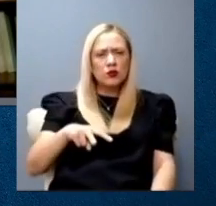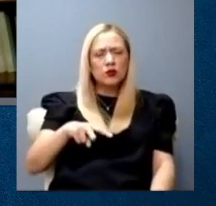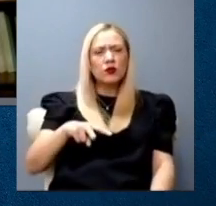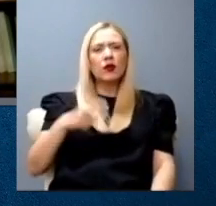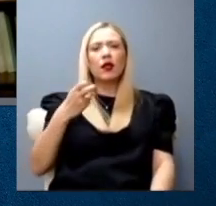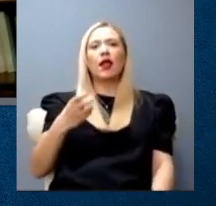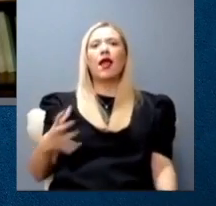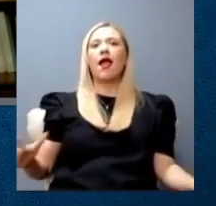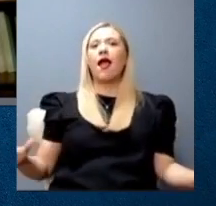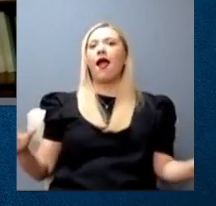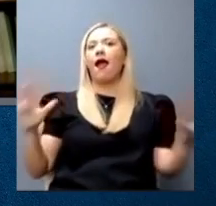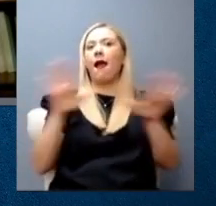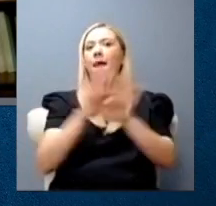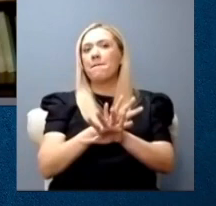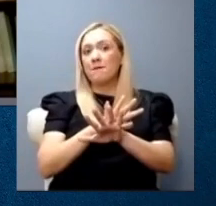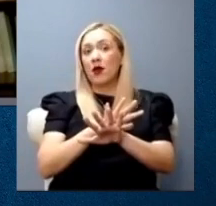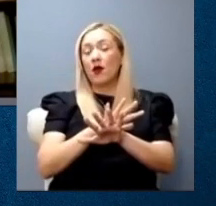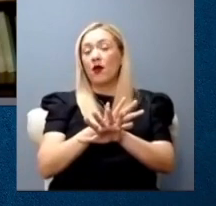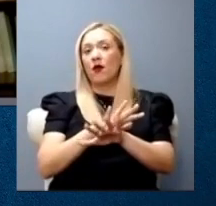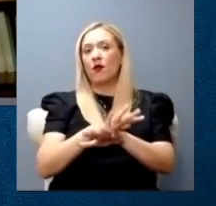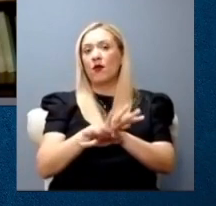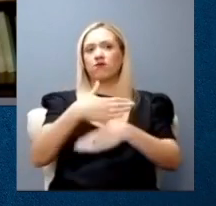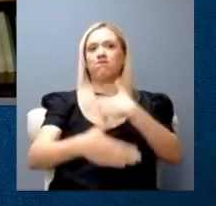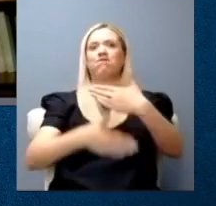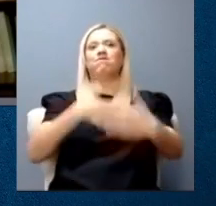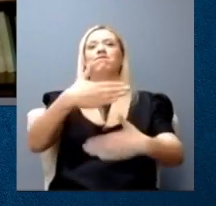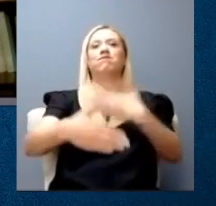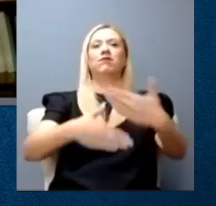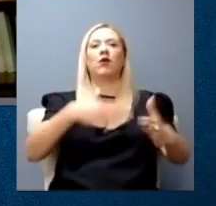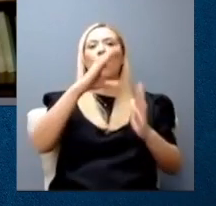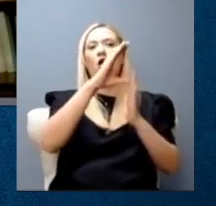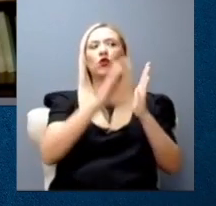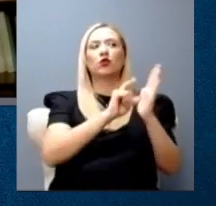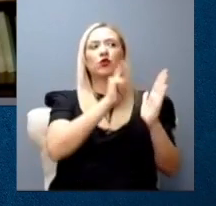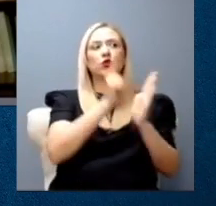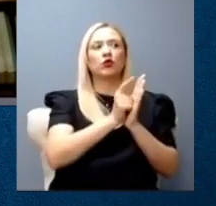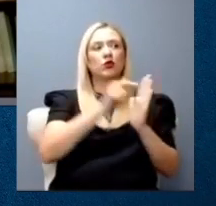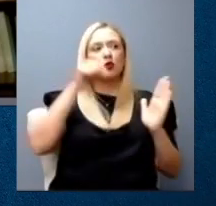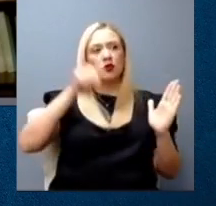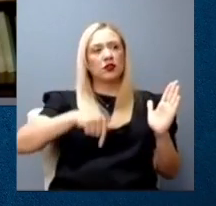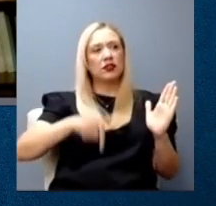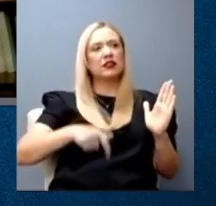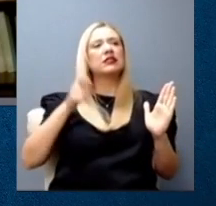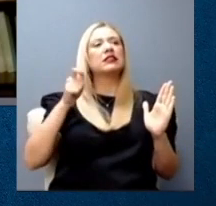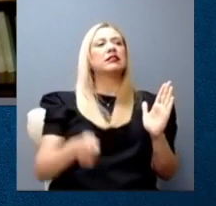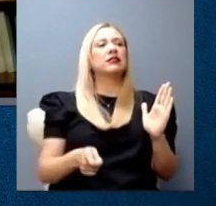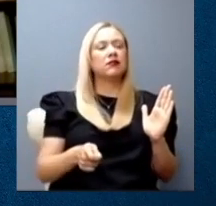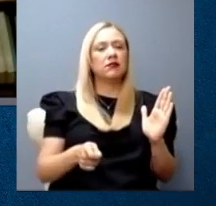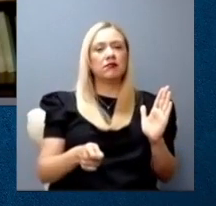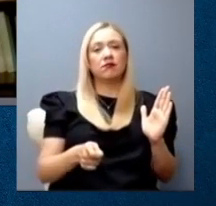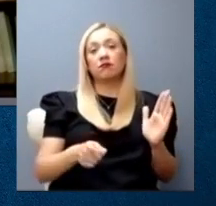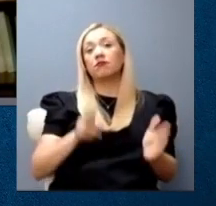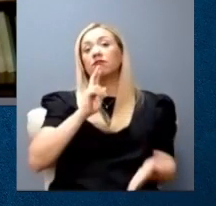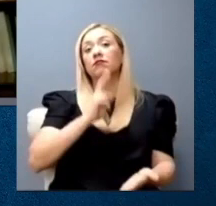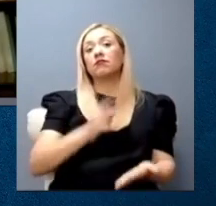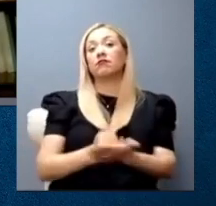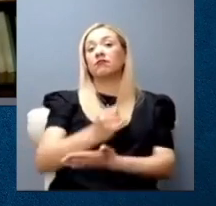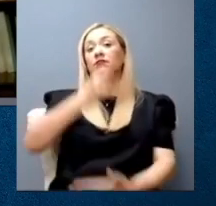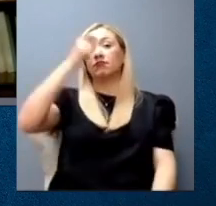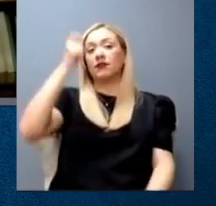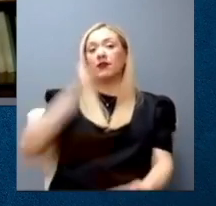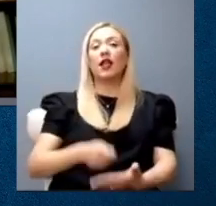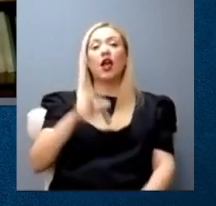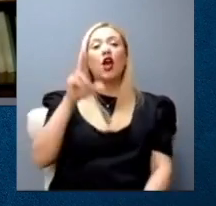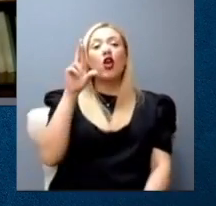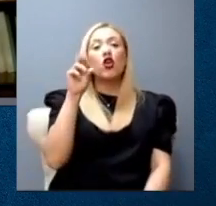cambiar el paradigma constitucional de nuestro derecho, pues es la sentencia Rosendo